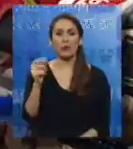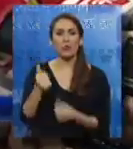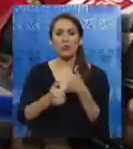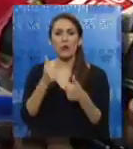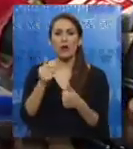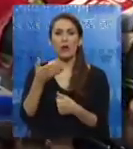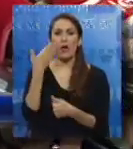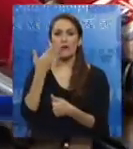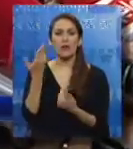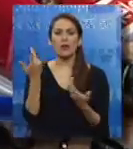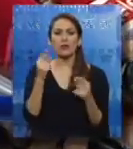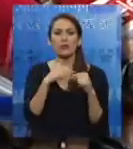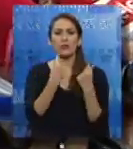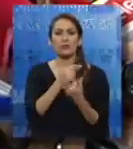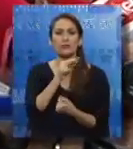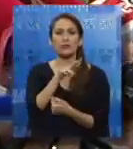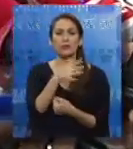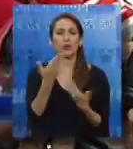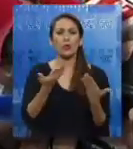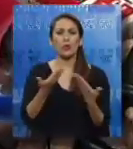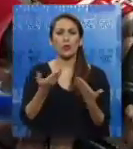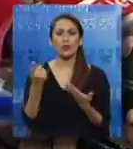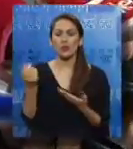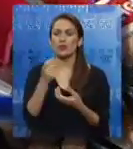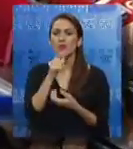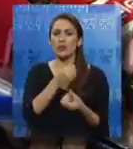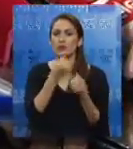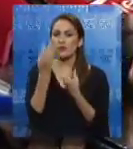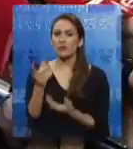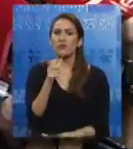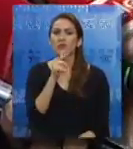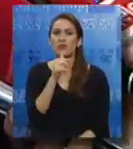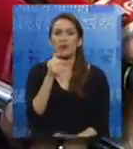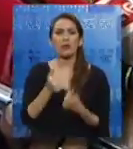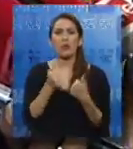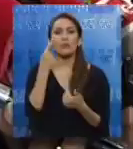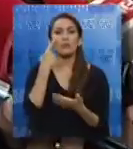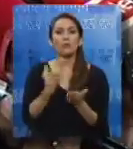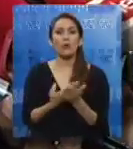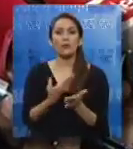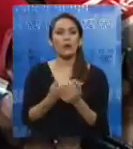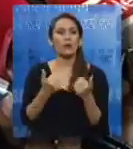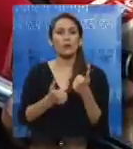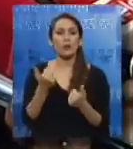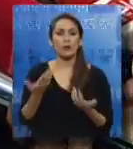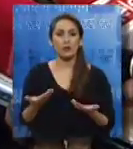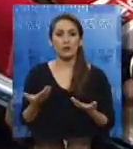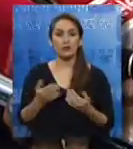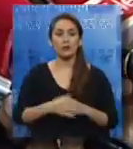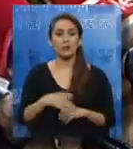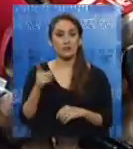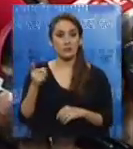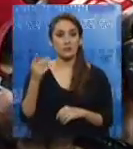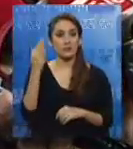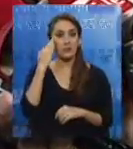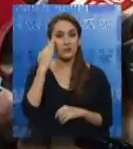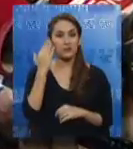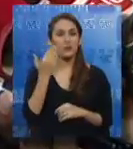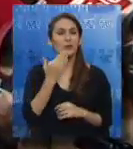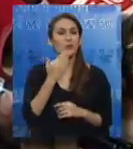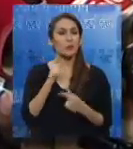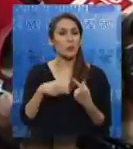electoral estamos hablando, de dónde obtuvo la información, cuáles son las pruebas que él tiene, si las conoció cuando él